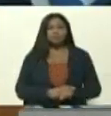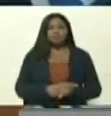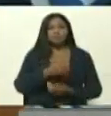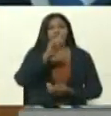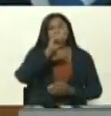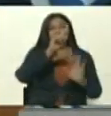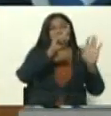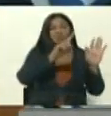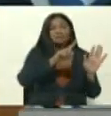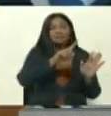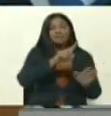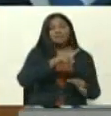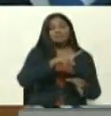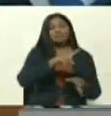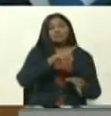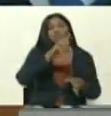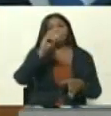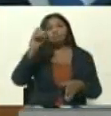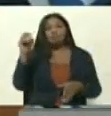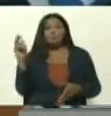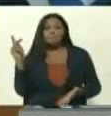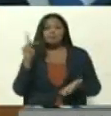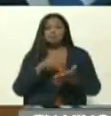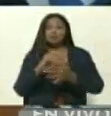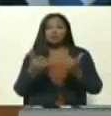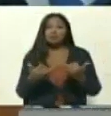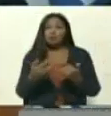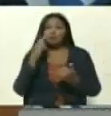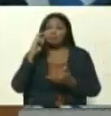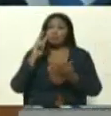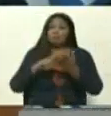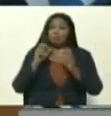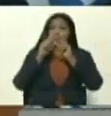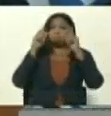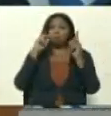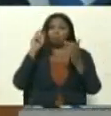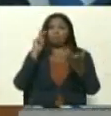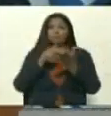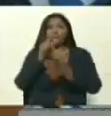215.600 participantes, una cifra realmente impresionante.